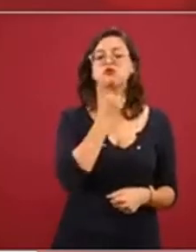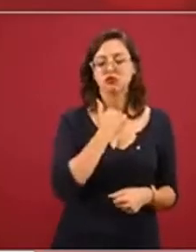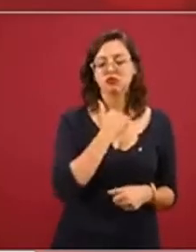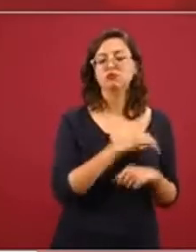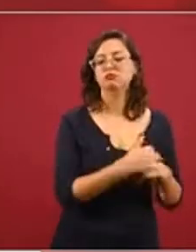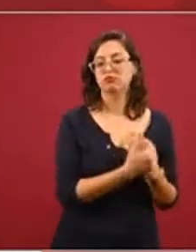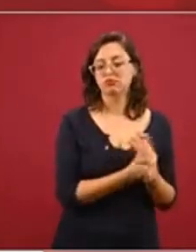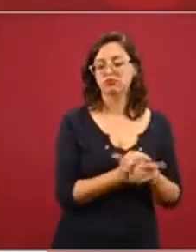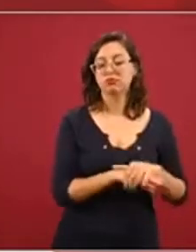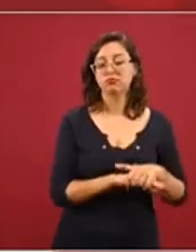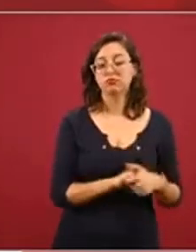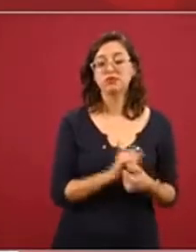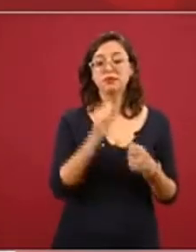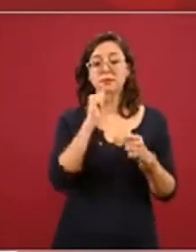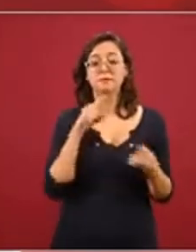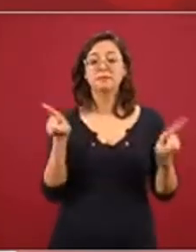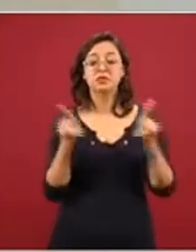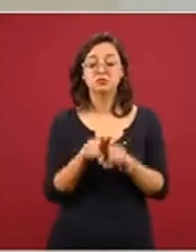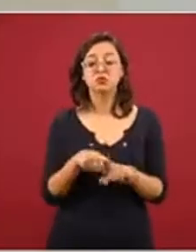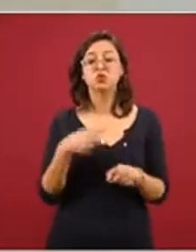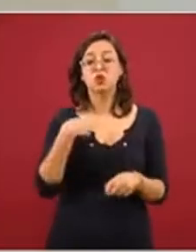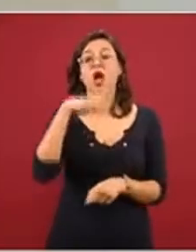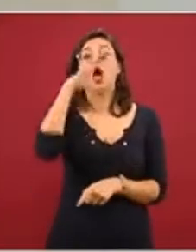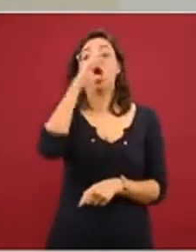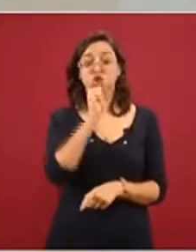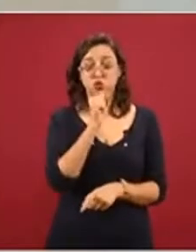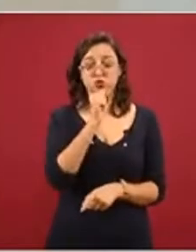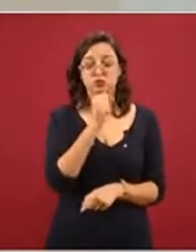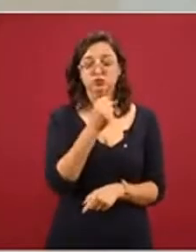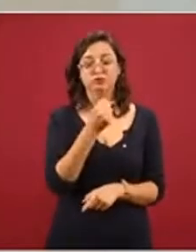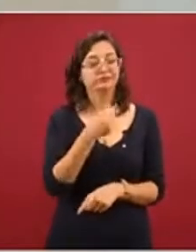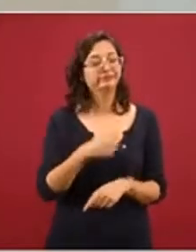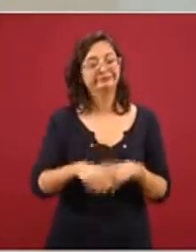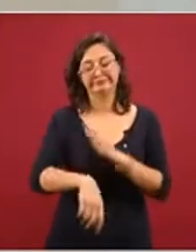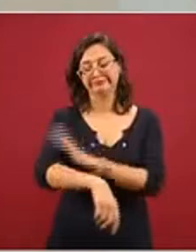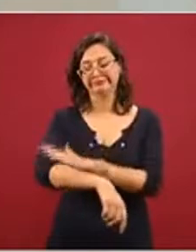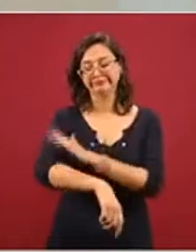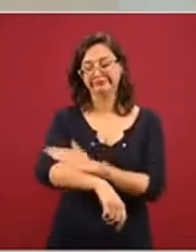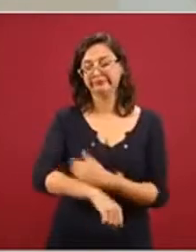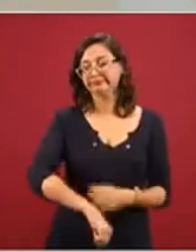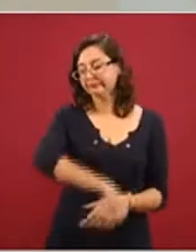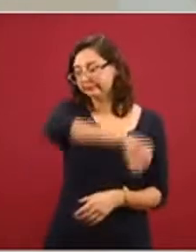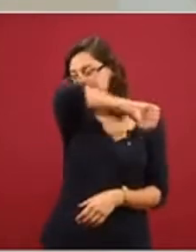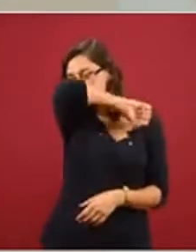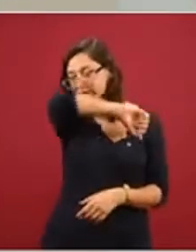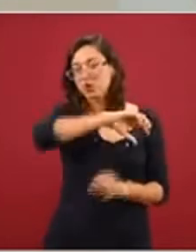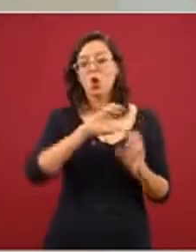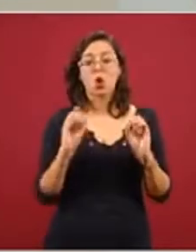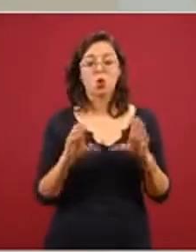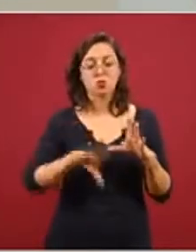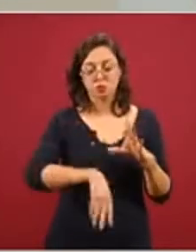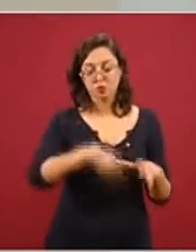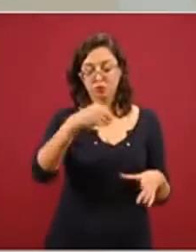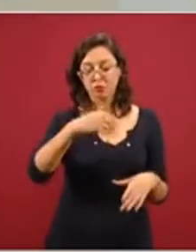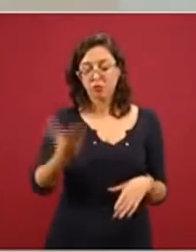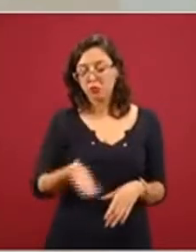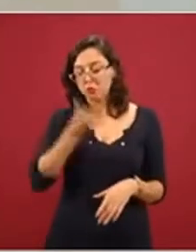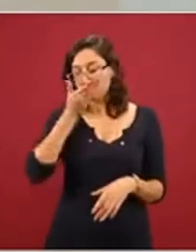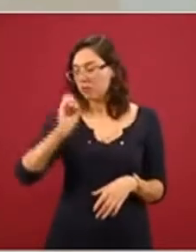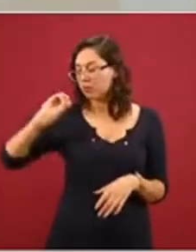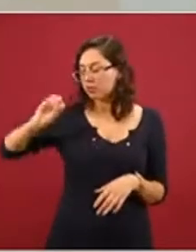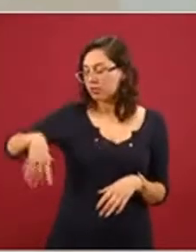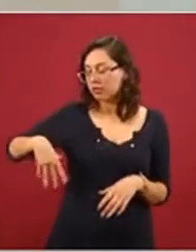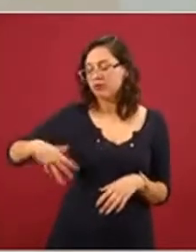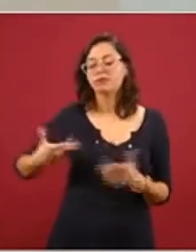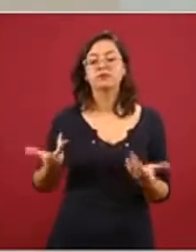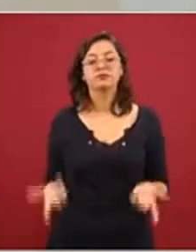y también proteger nuestro estornudo con el brazo o con un pañuelo desechable, no con las manos. Aún